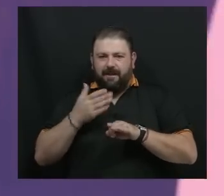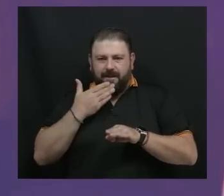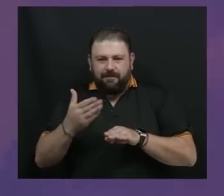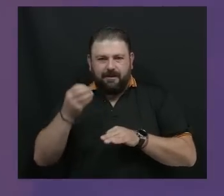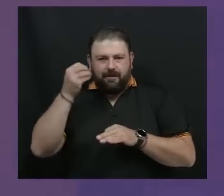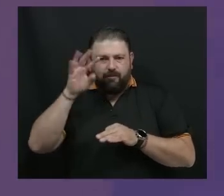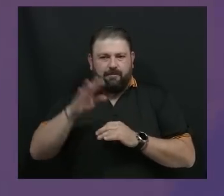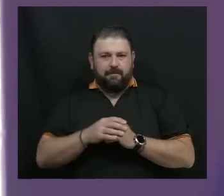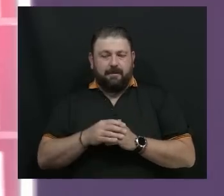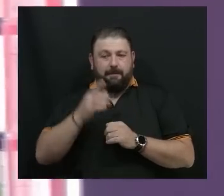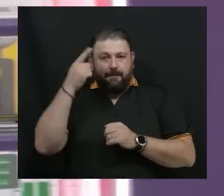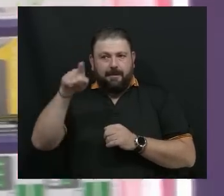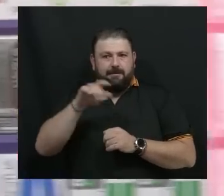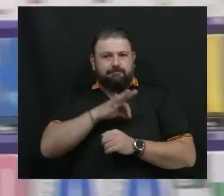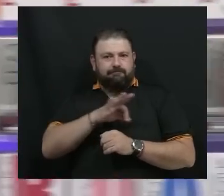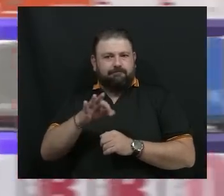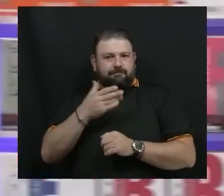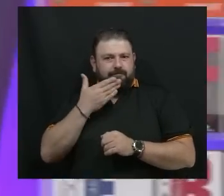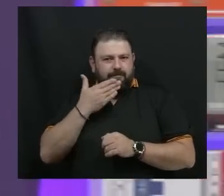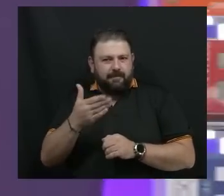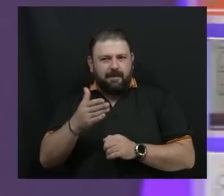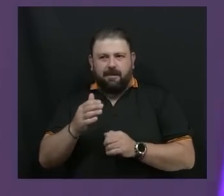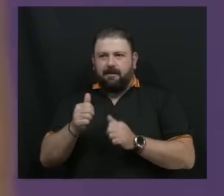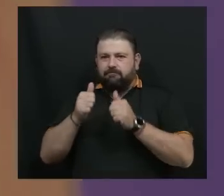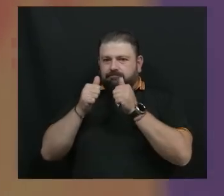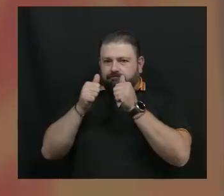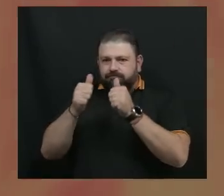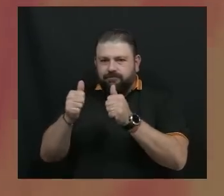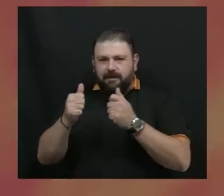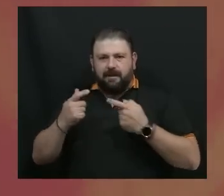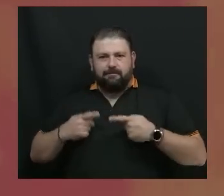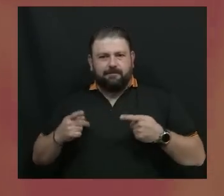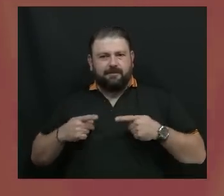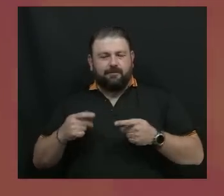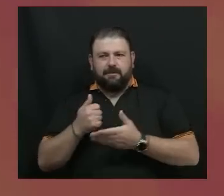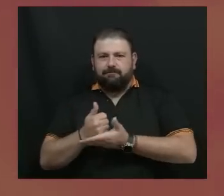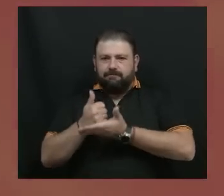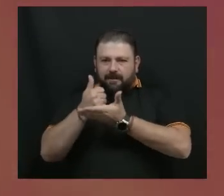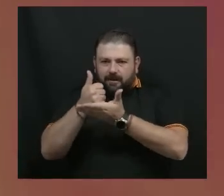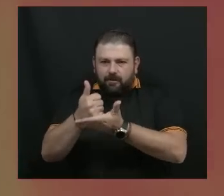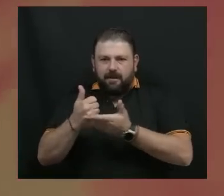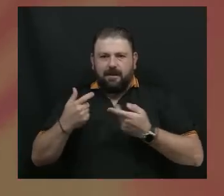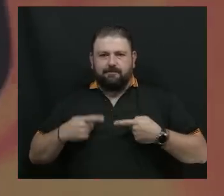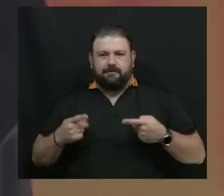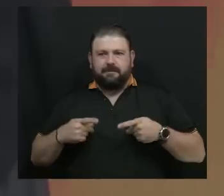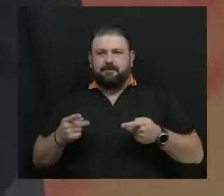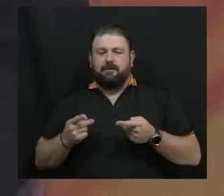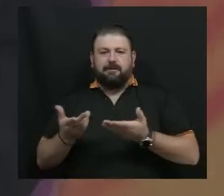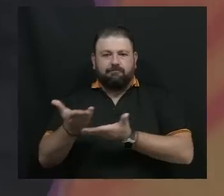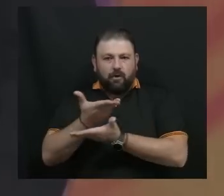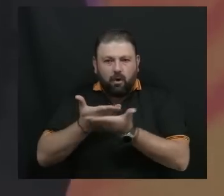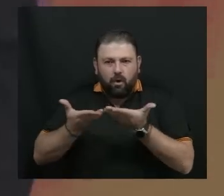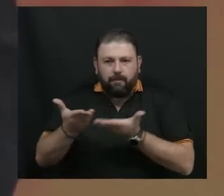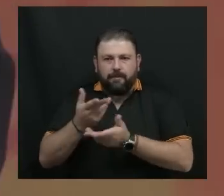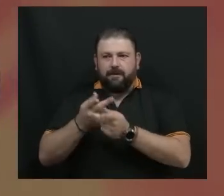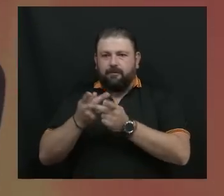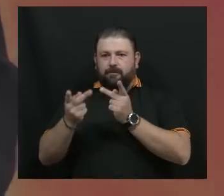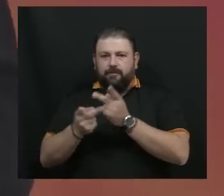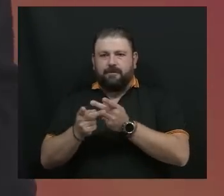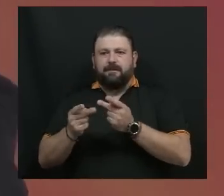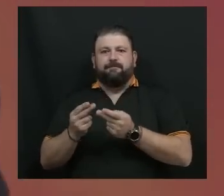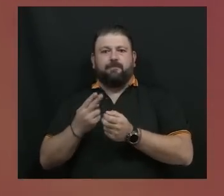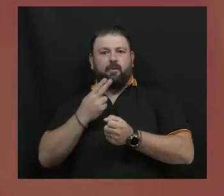dar seguimiento a la gente, estar pensando en las personas, estar pensando en compartir el producto, usar y